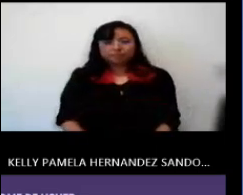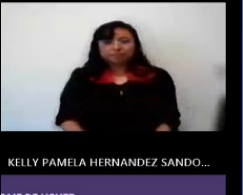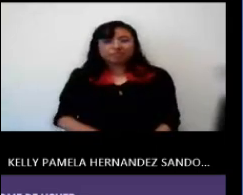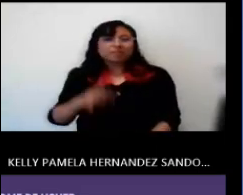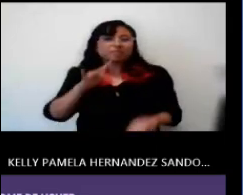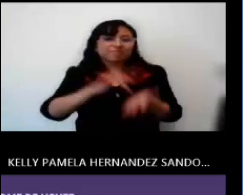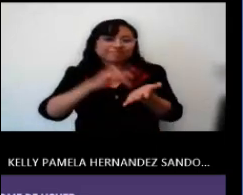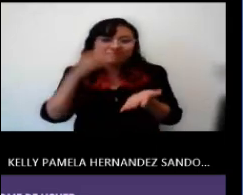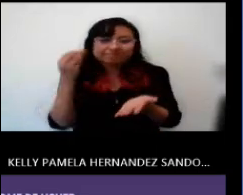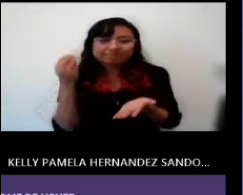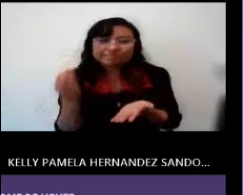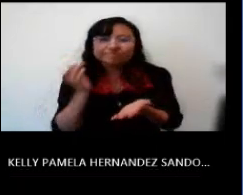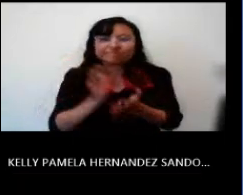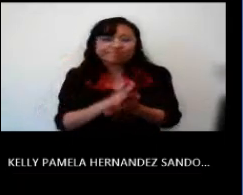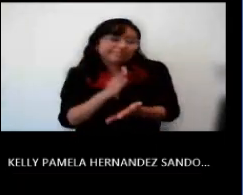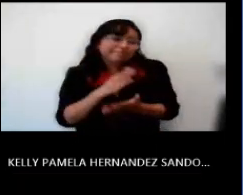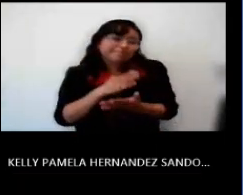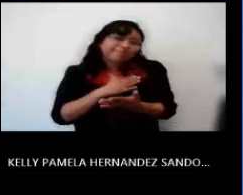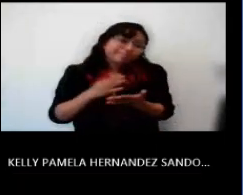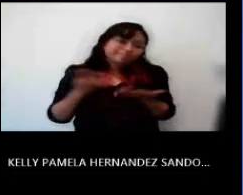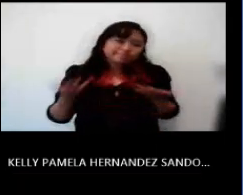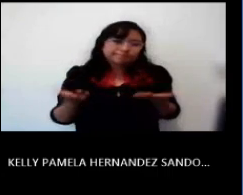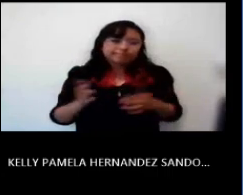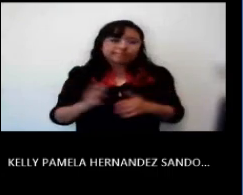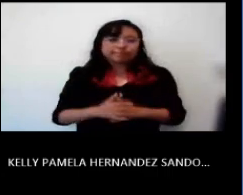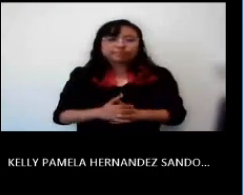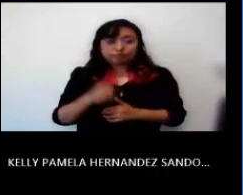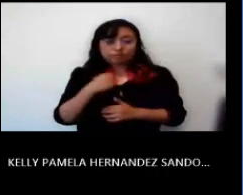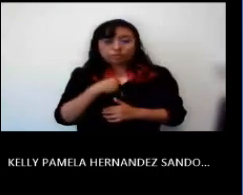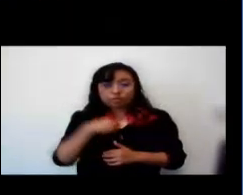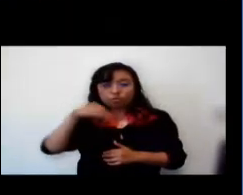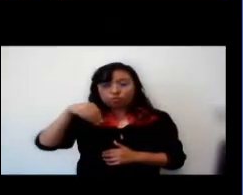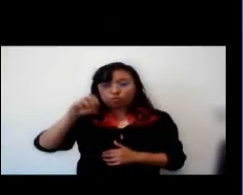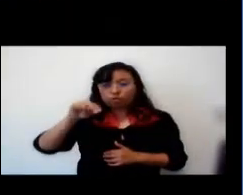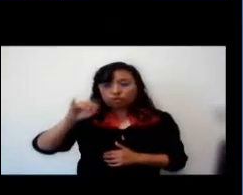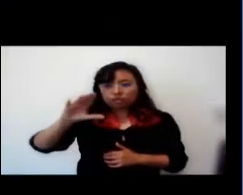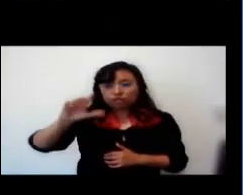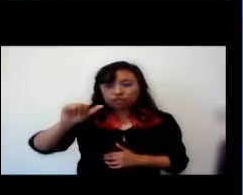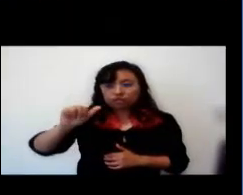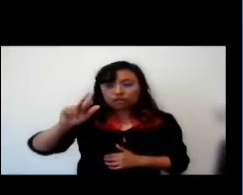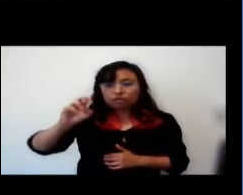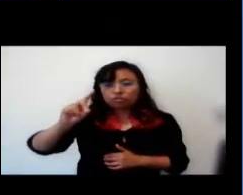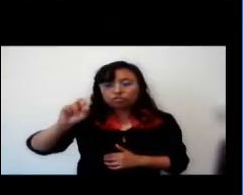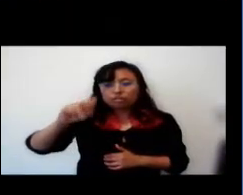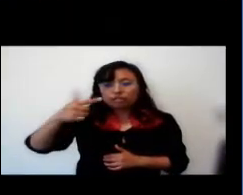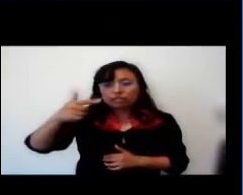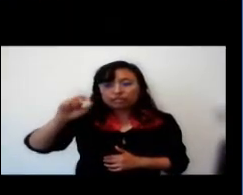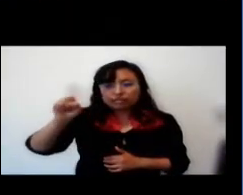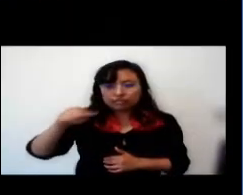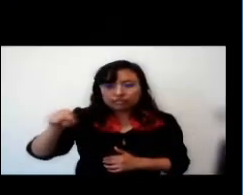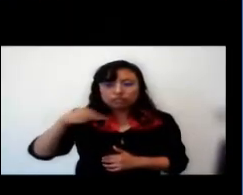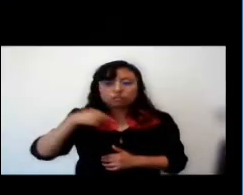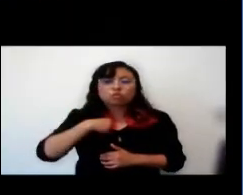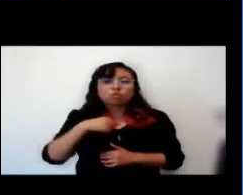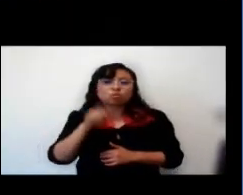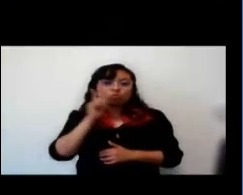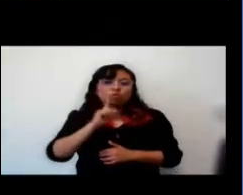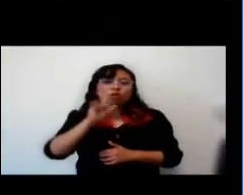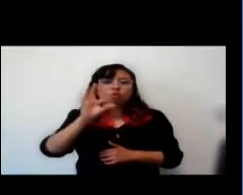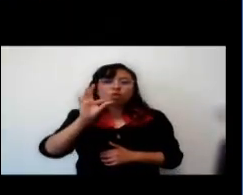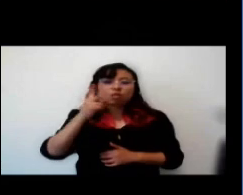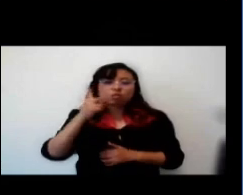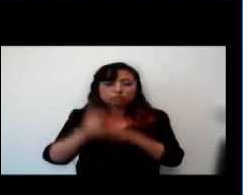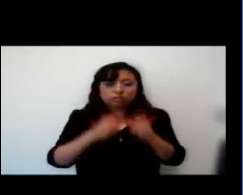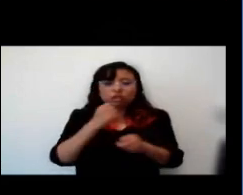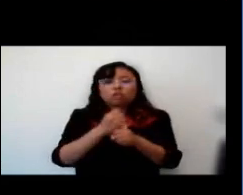Muchas gracias. Bueno, pues yo soy Mónica Rodríguez, soy una mujer de 42 años, uso lentes, soy